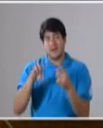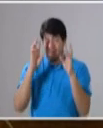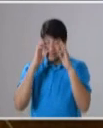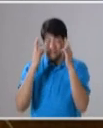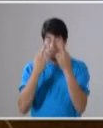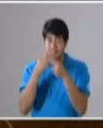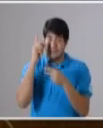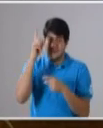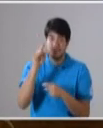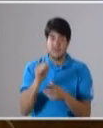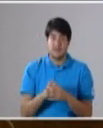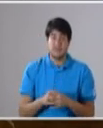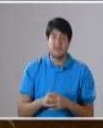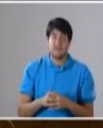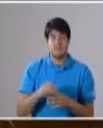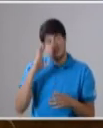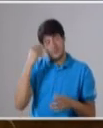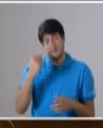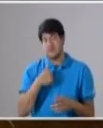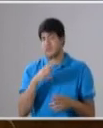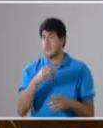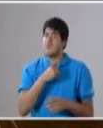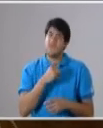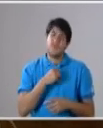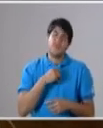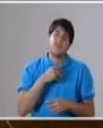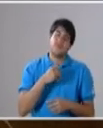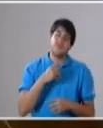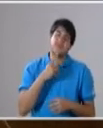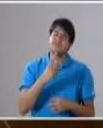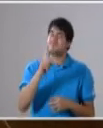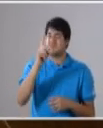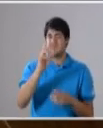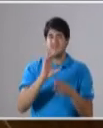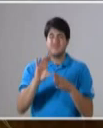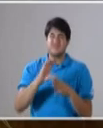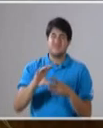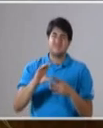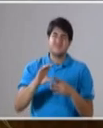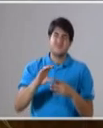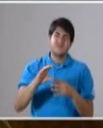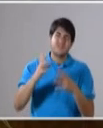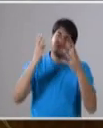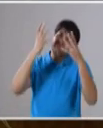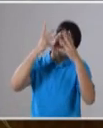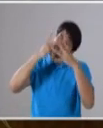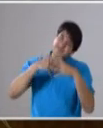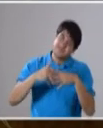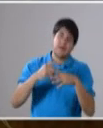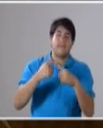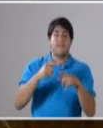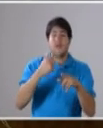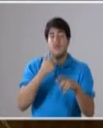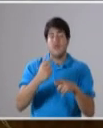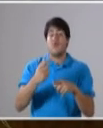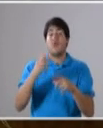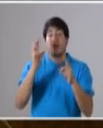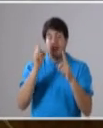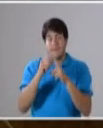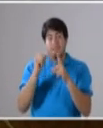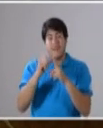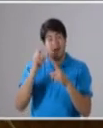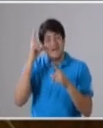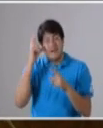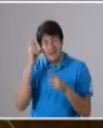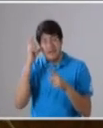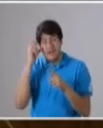él, porque no quiero lanzar un mensaje confuso. Lo que estoy diciendo es que la palabra shamá está íntimamente relacionado con lo que va a suceder. Entonces,